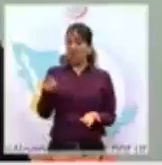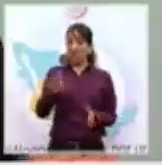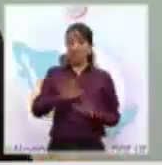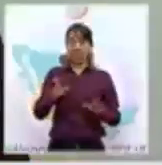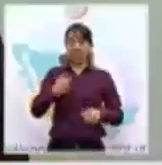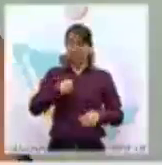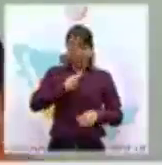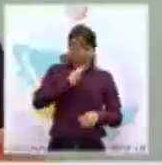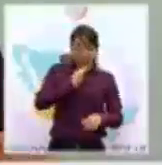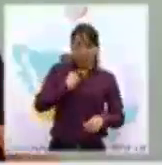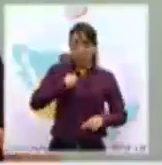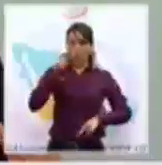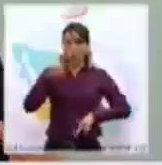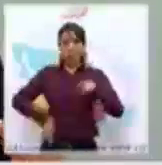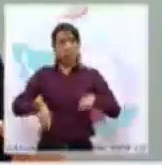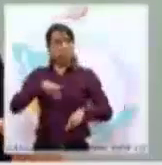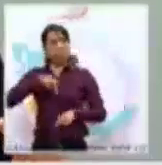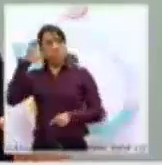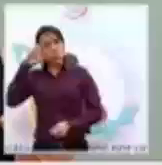¿Por qué pasó